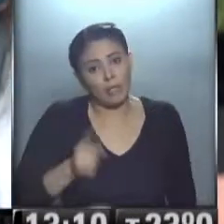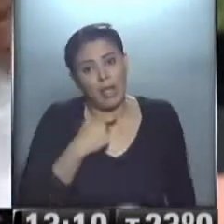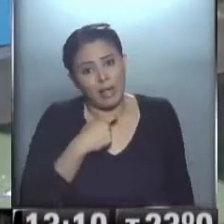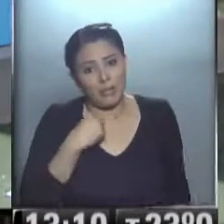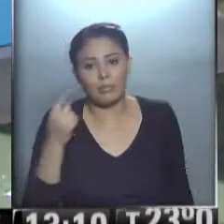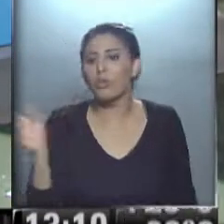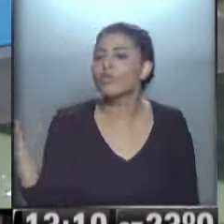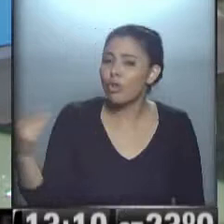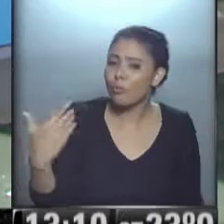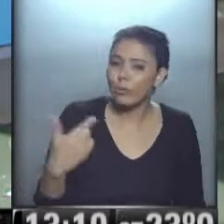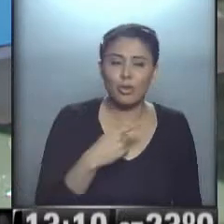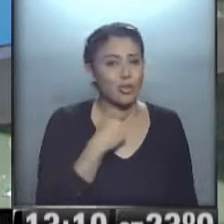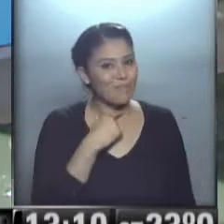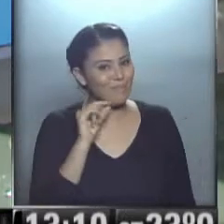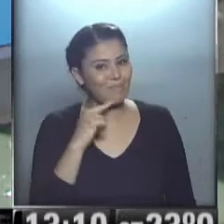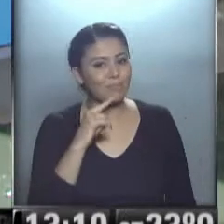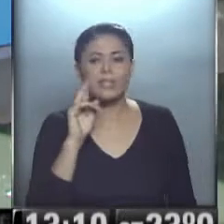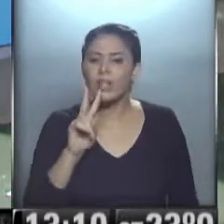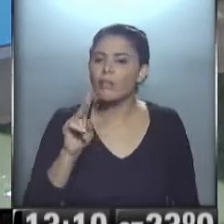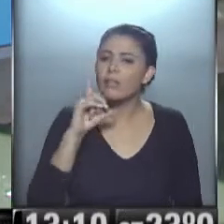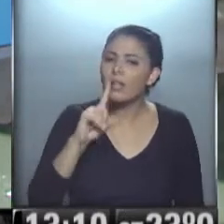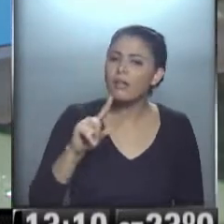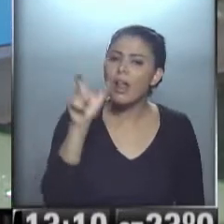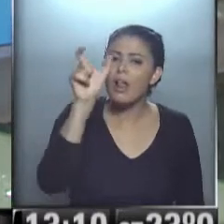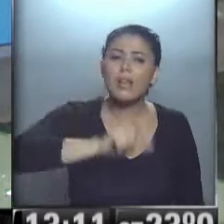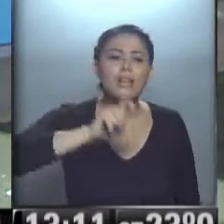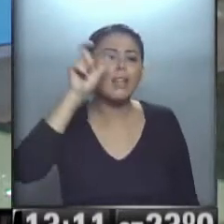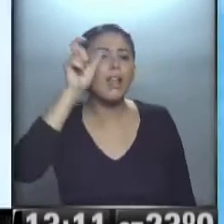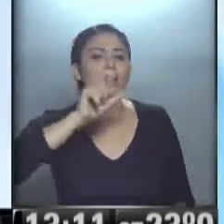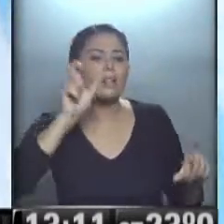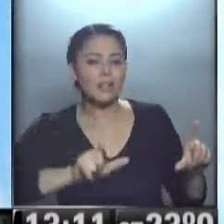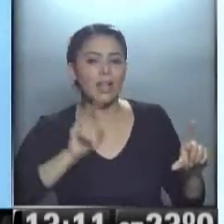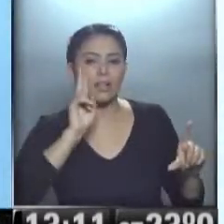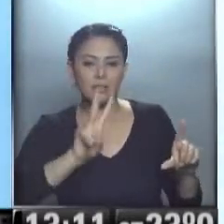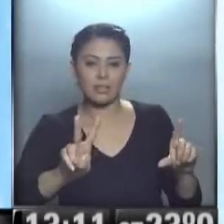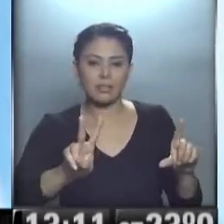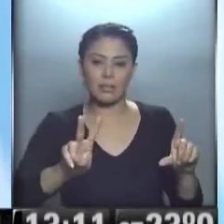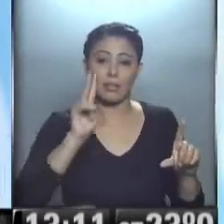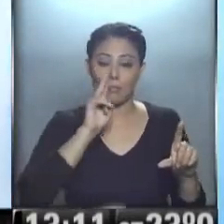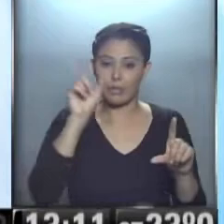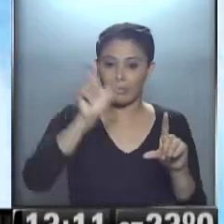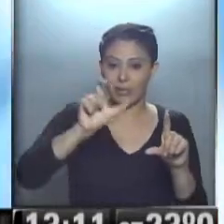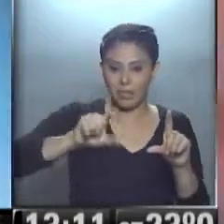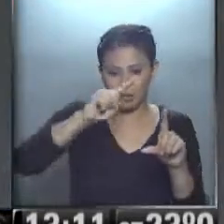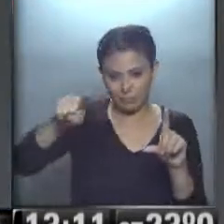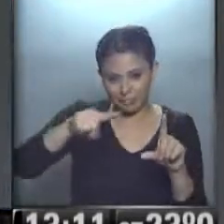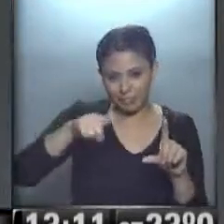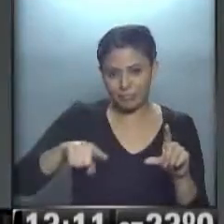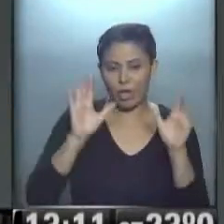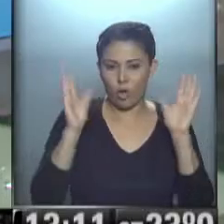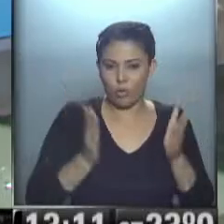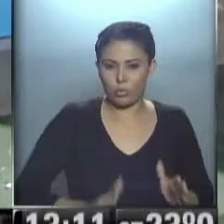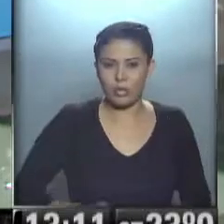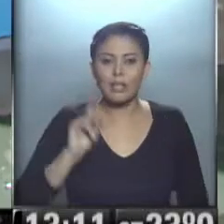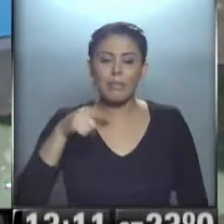La usa todo el mundo. Me parece que no. Sí, tiene esos detalles, ¿no? Con vivos negros. De las líneas estas. Con muchos detalles de línea, bien entallado. Y un dorado